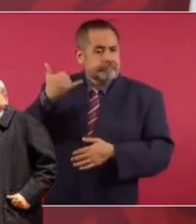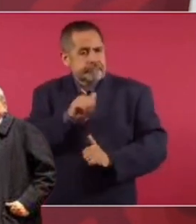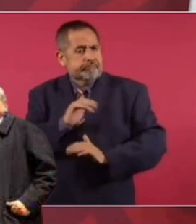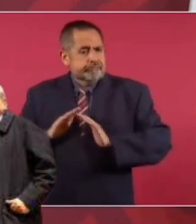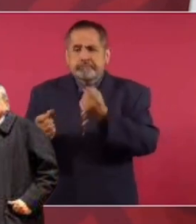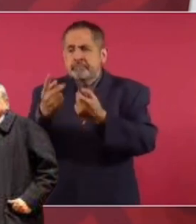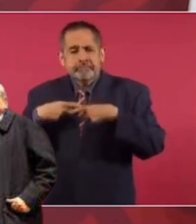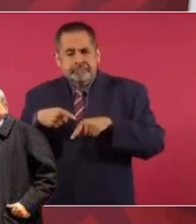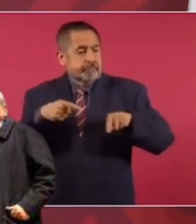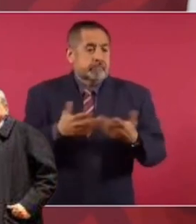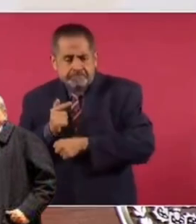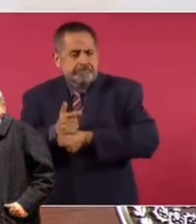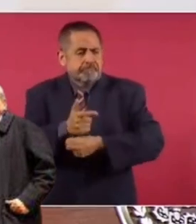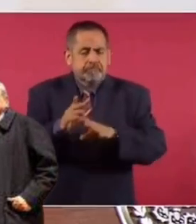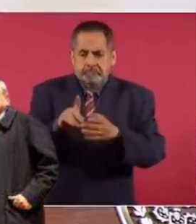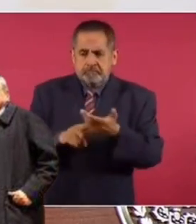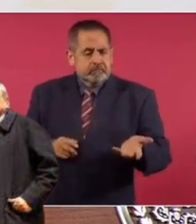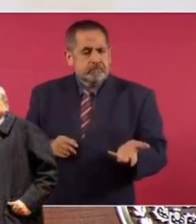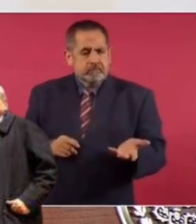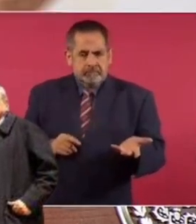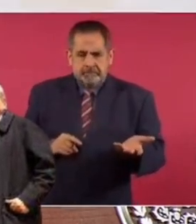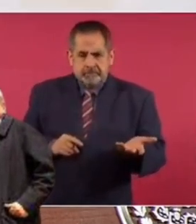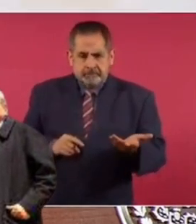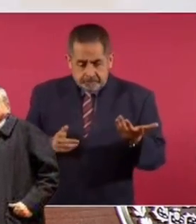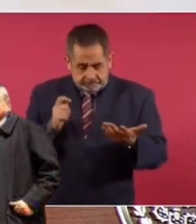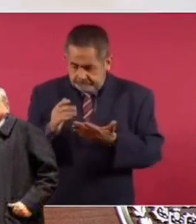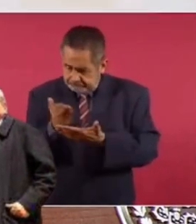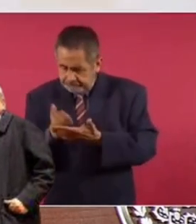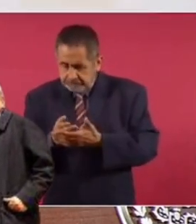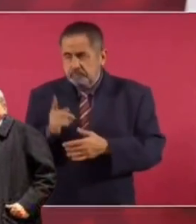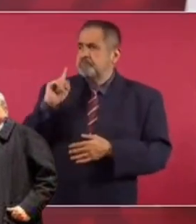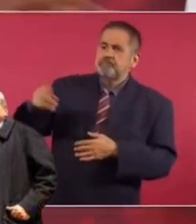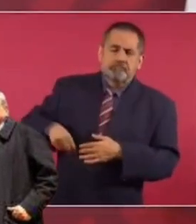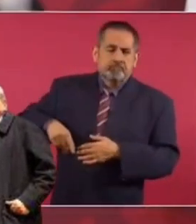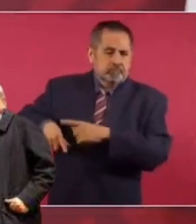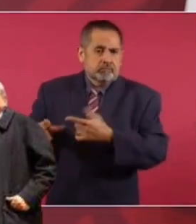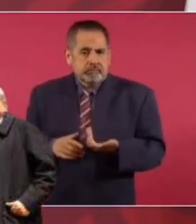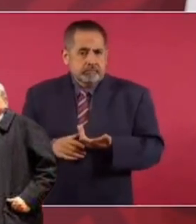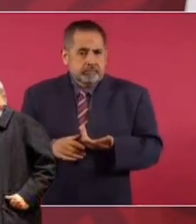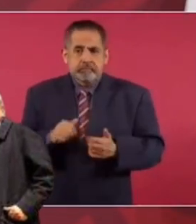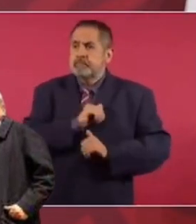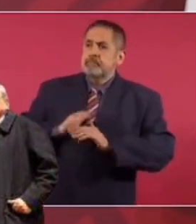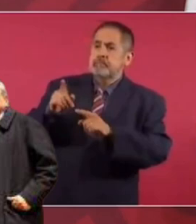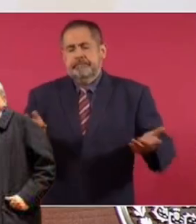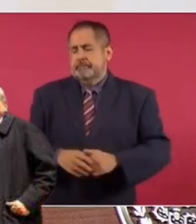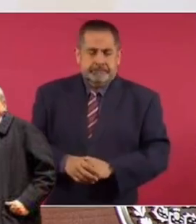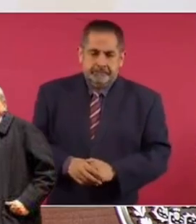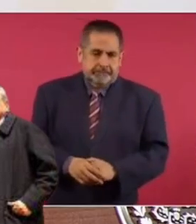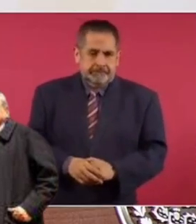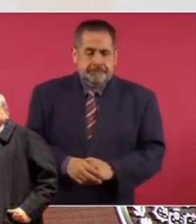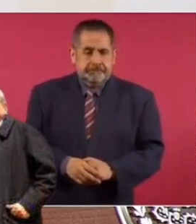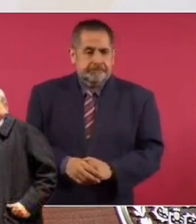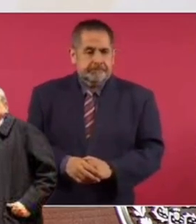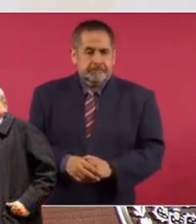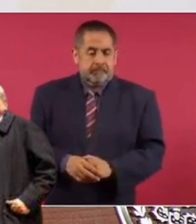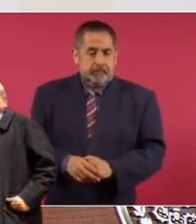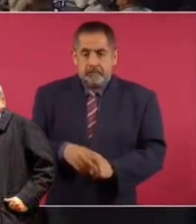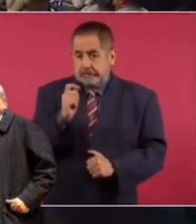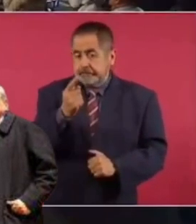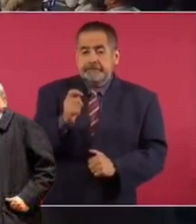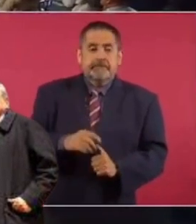Ejército. Y como la investigación no borra al Estado, no desaparece al Ejército, no sirve la investigación.